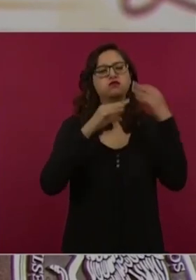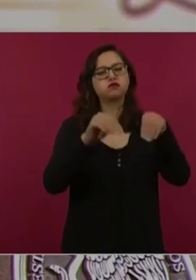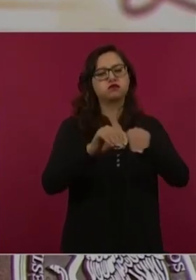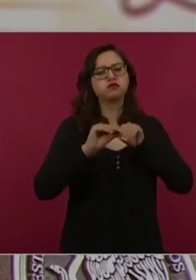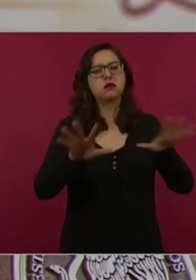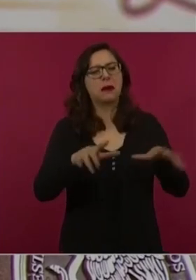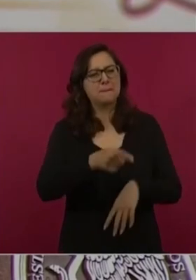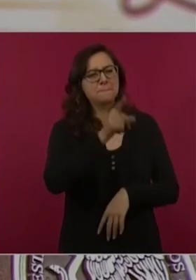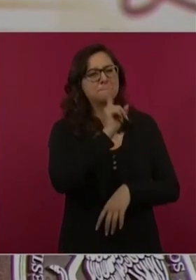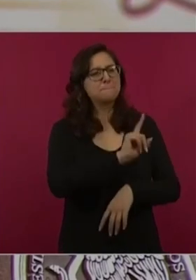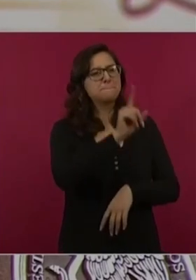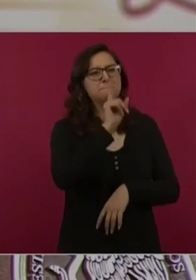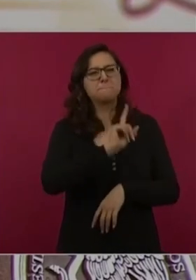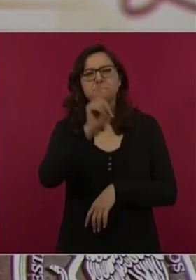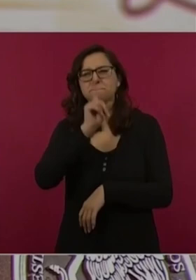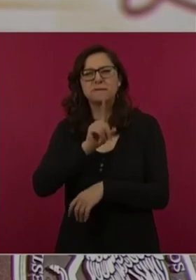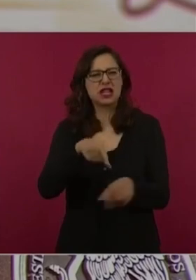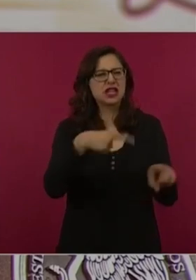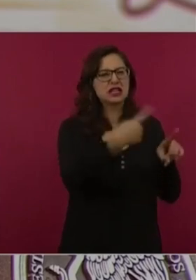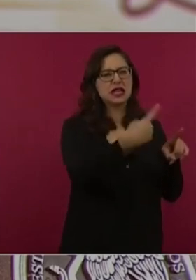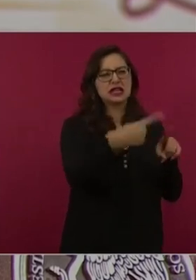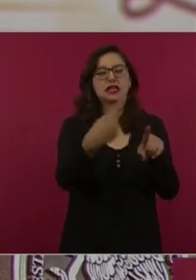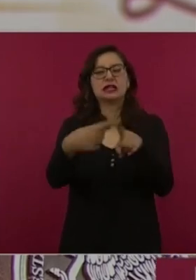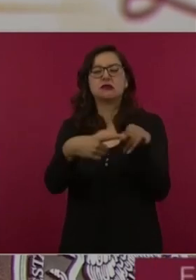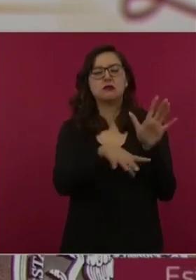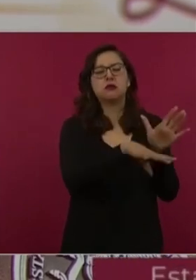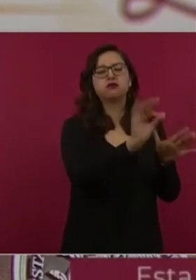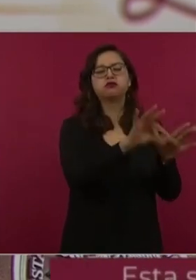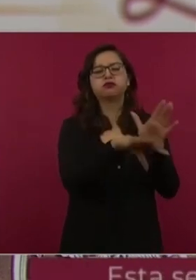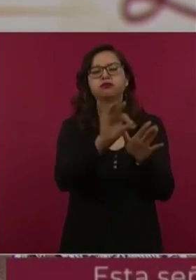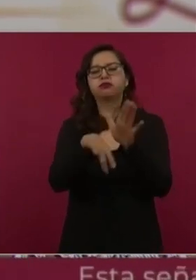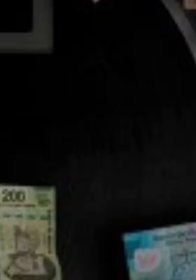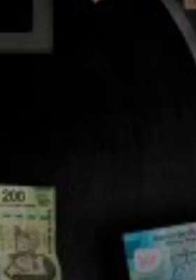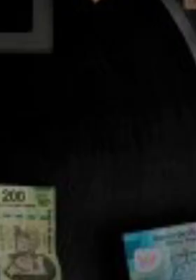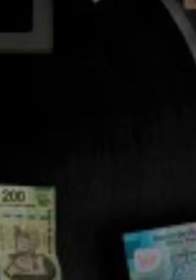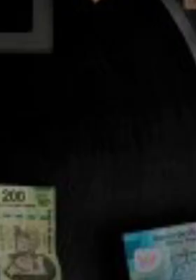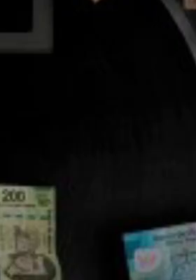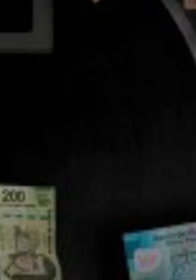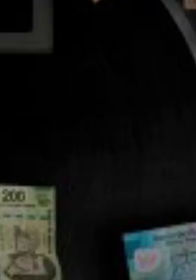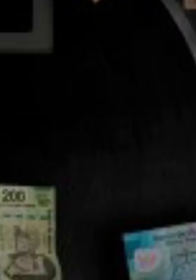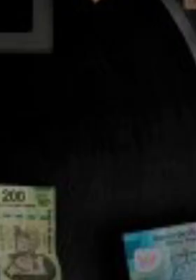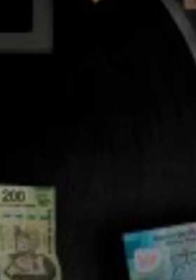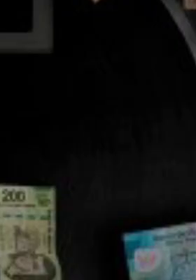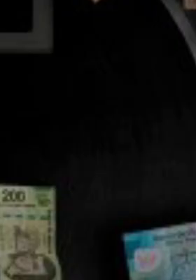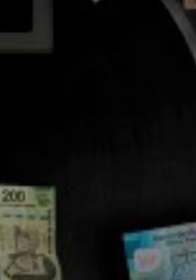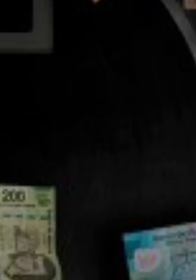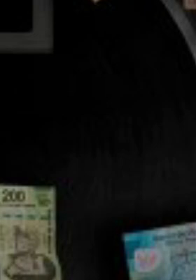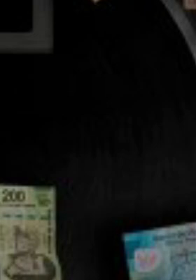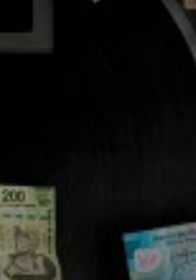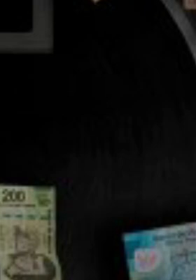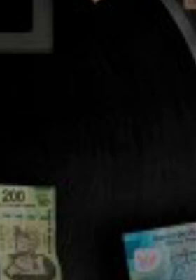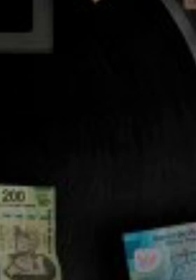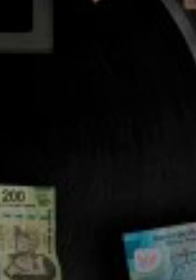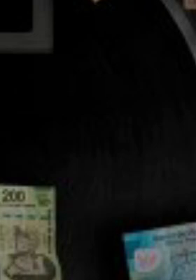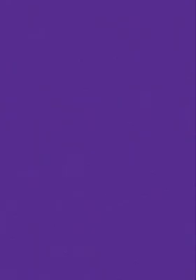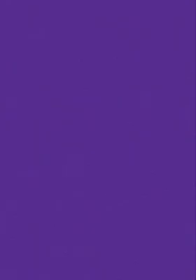pagadas, cuando su padre vendió papel a gobiernos anteriores a precios exorbitantes por décadas. ¿Habrá sido para los libros de texto